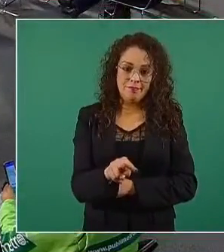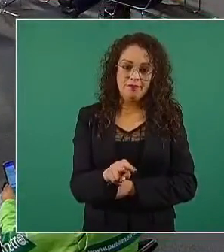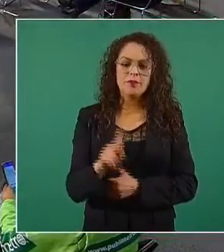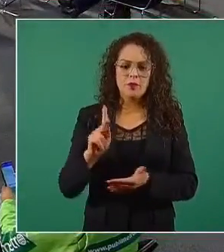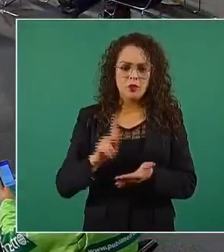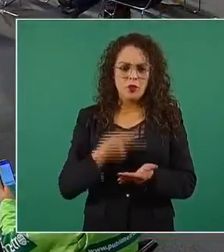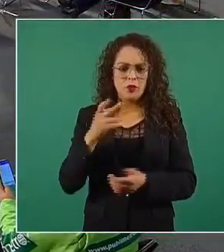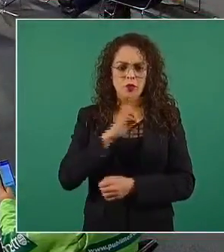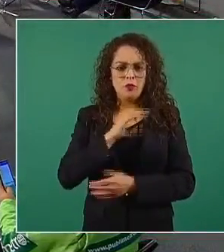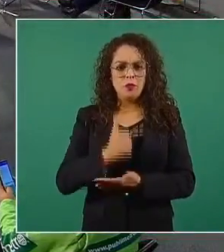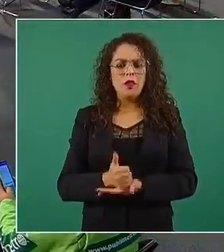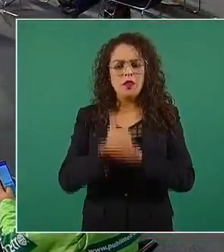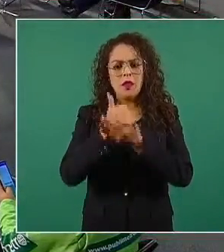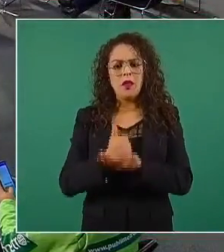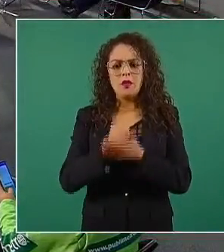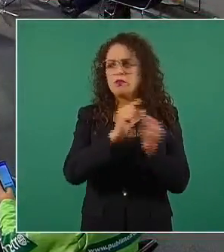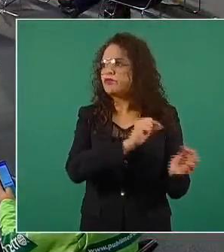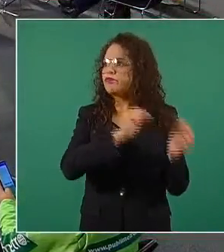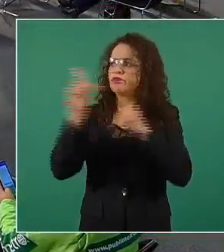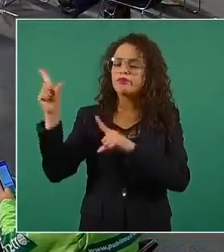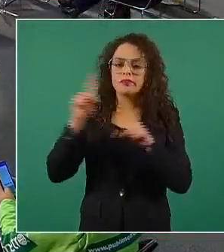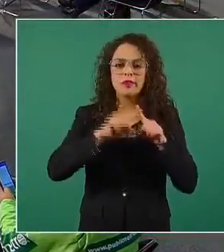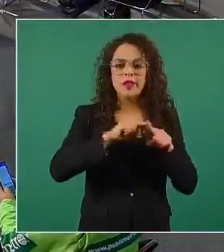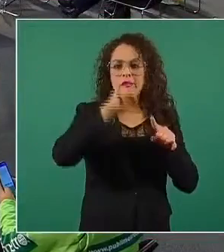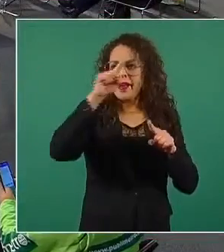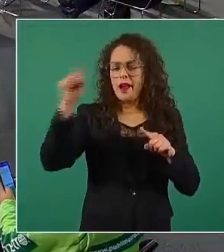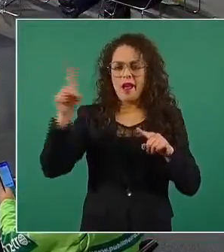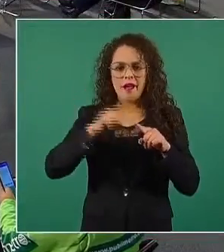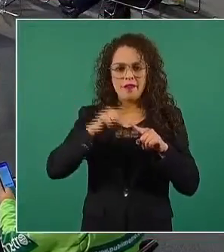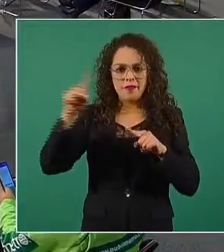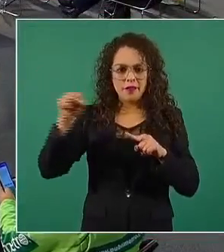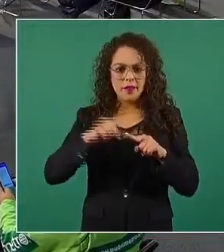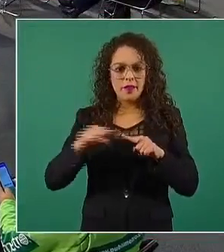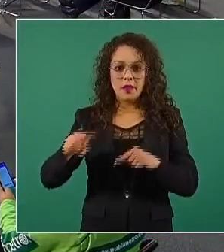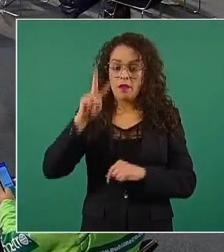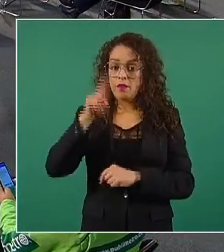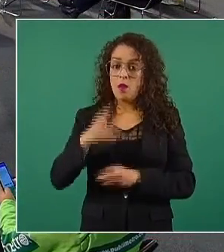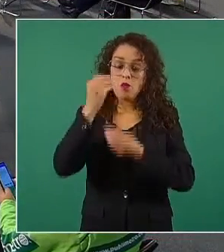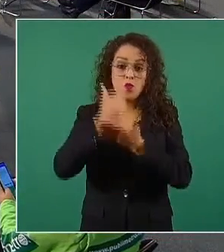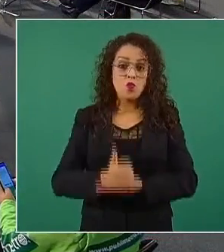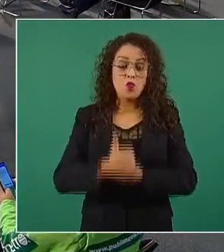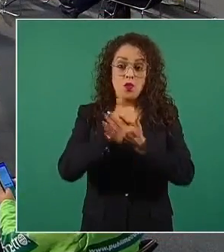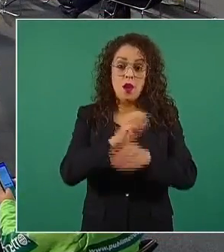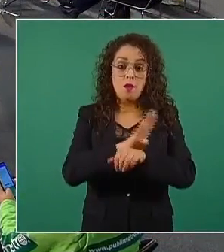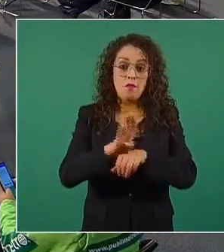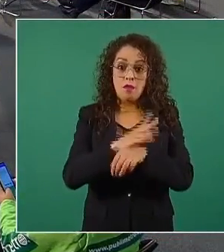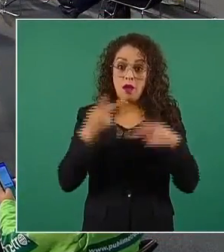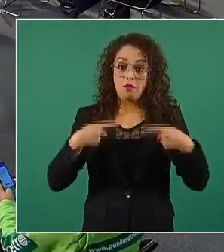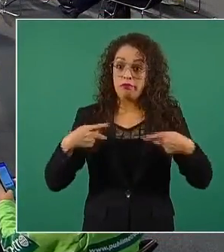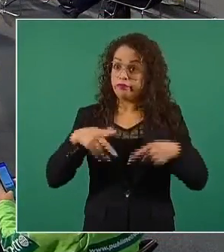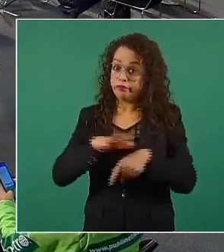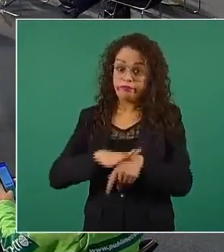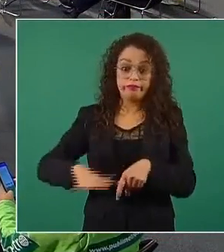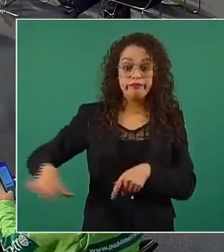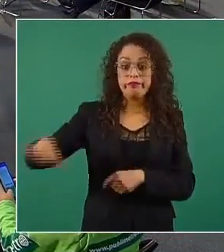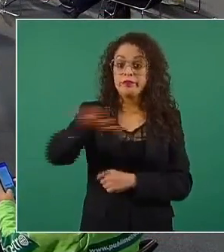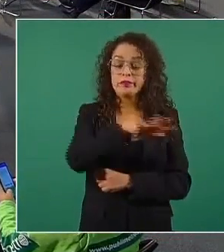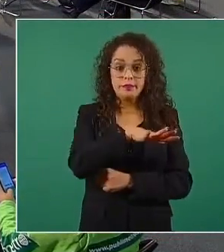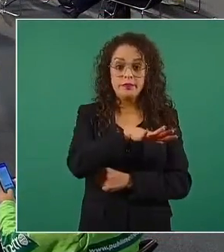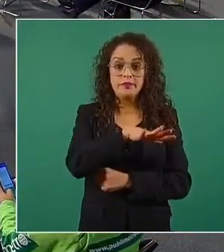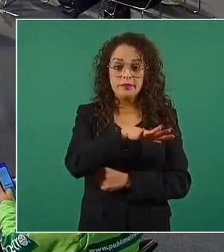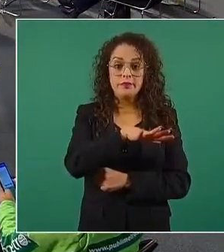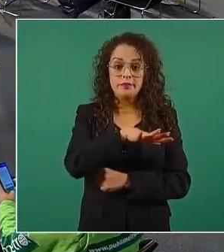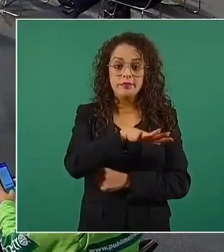gráfica de lo que esto ayudó a la gente, al pueblo, porque